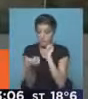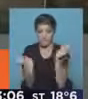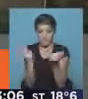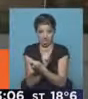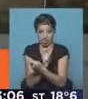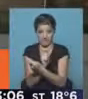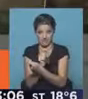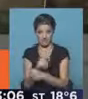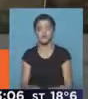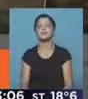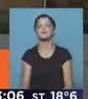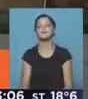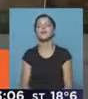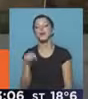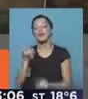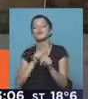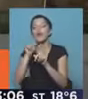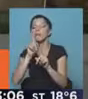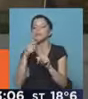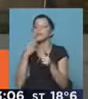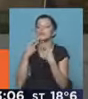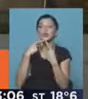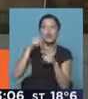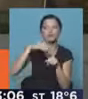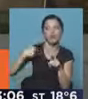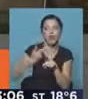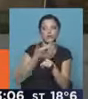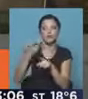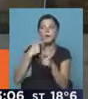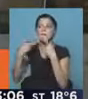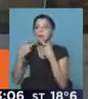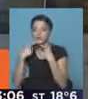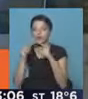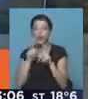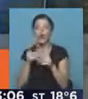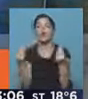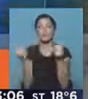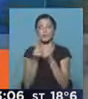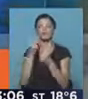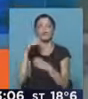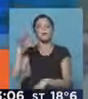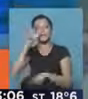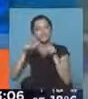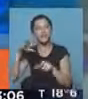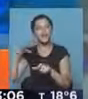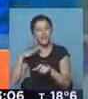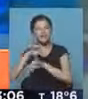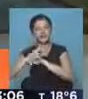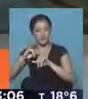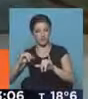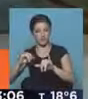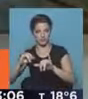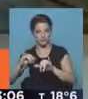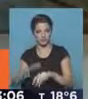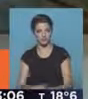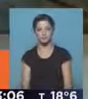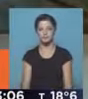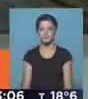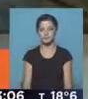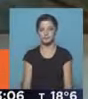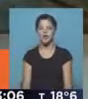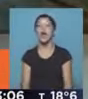para no someter las cosas a plebiscitos, el hecho de que estamos el común de los votantes mal informados. Quienes no son el común de los votantes, los